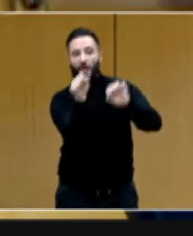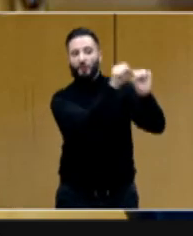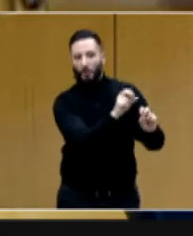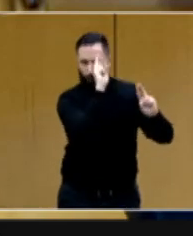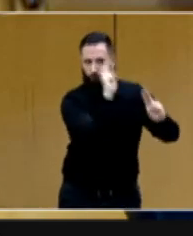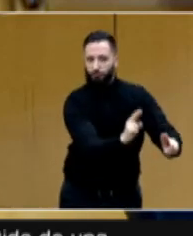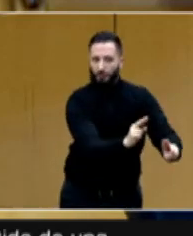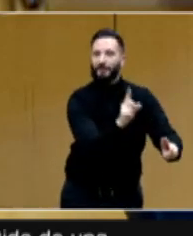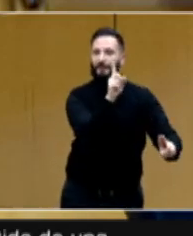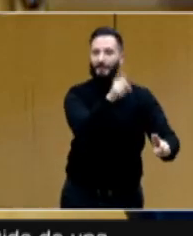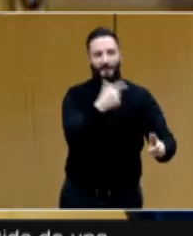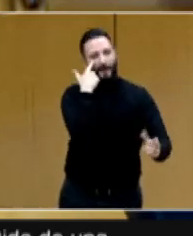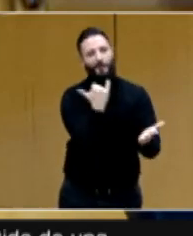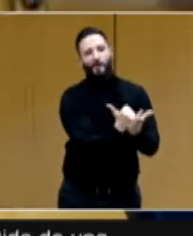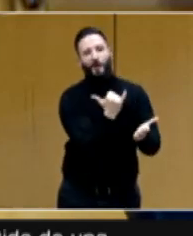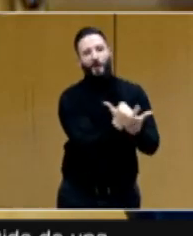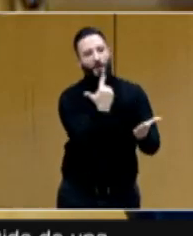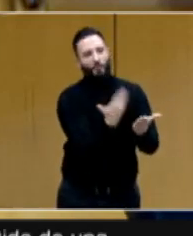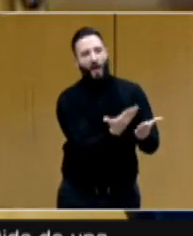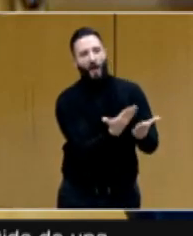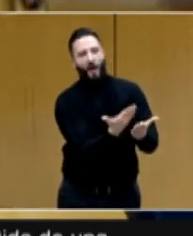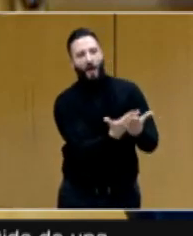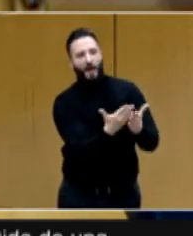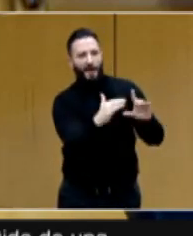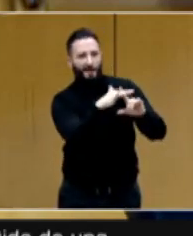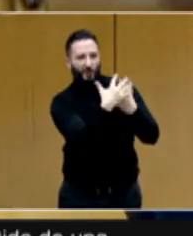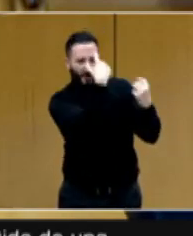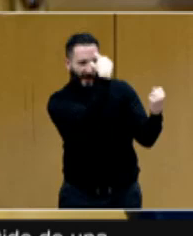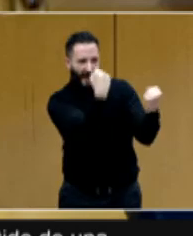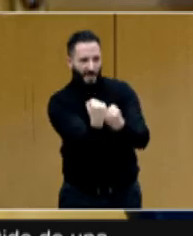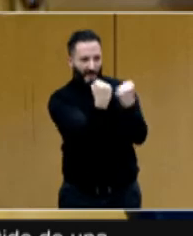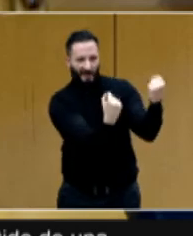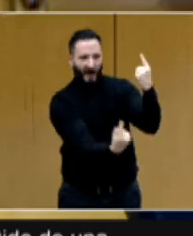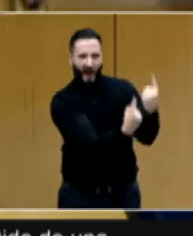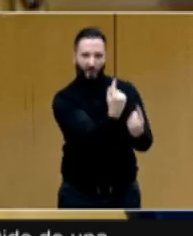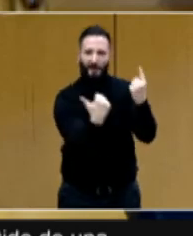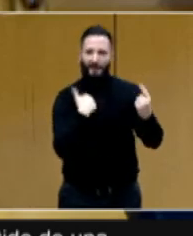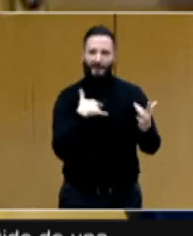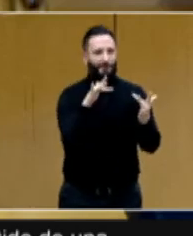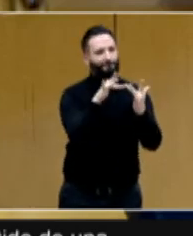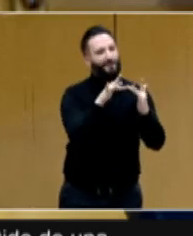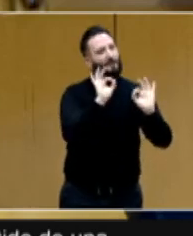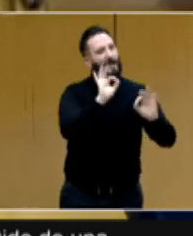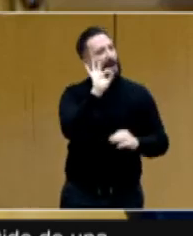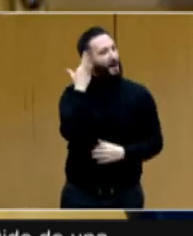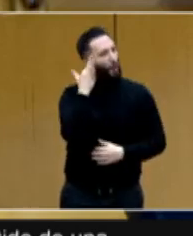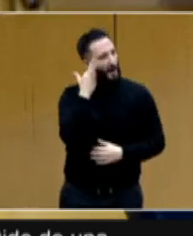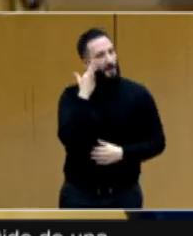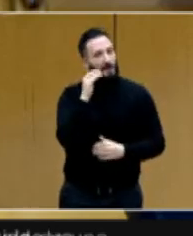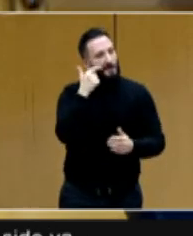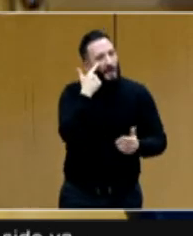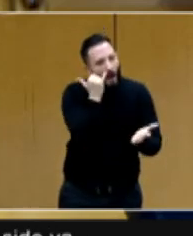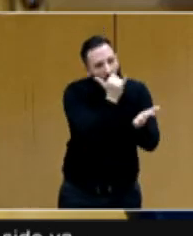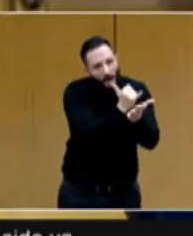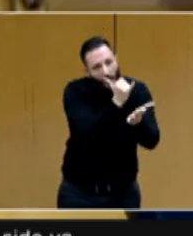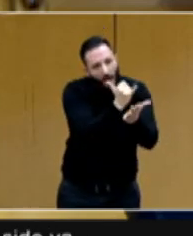probada y testada en determinadas por determinadas entidades algunas de ellas residenciadas en gerona que habían probado esta institución con